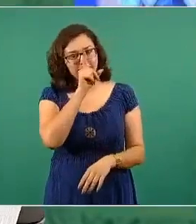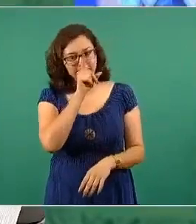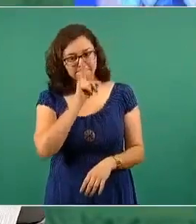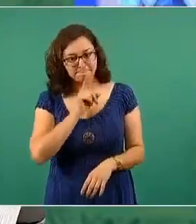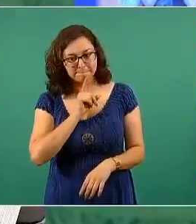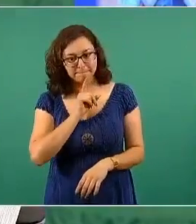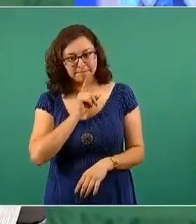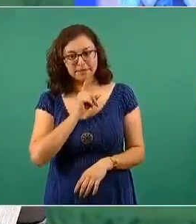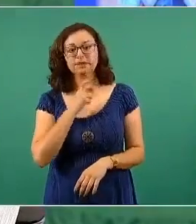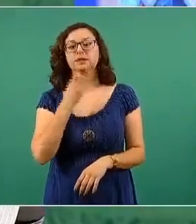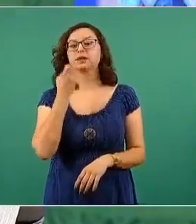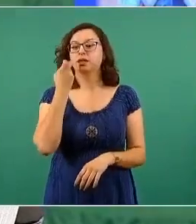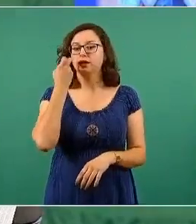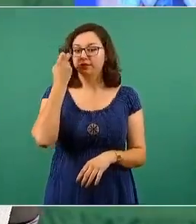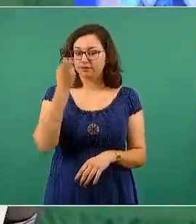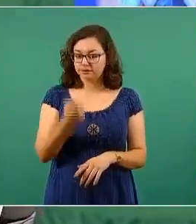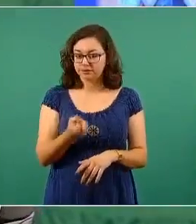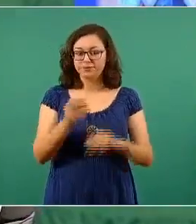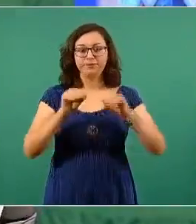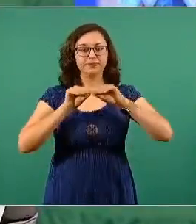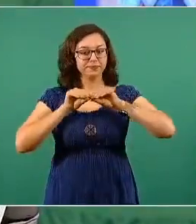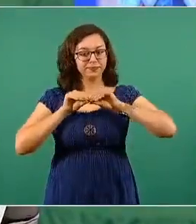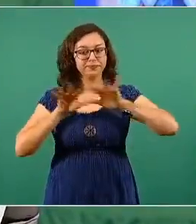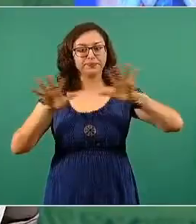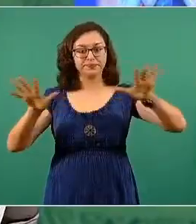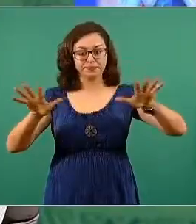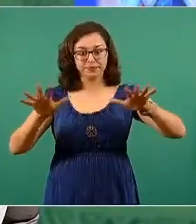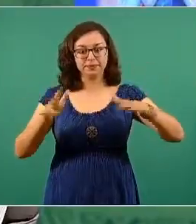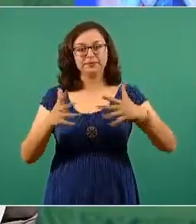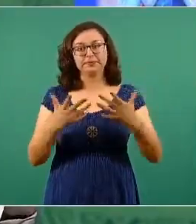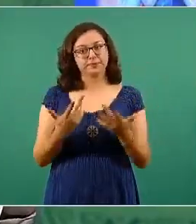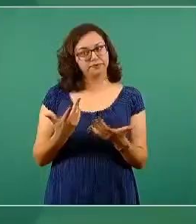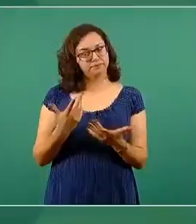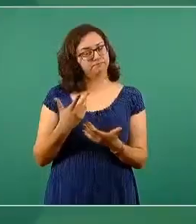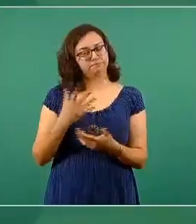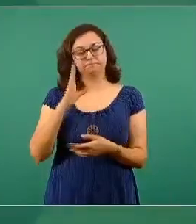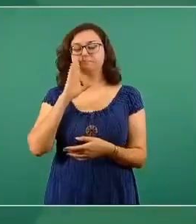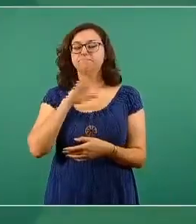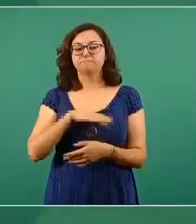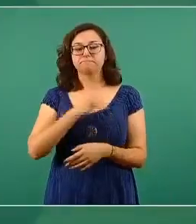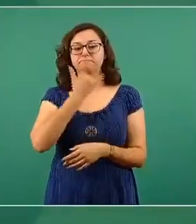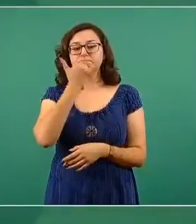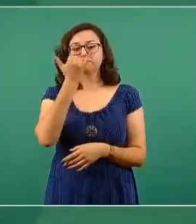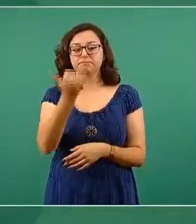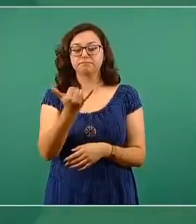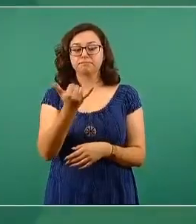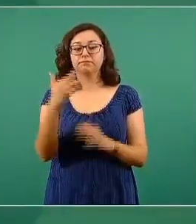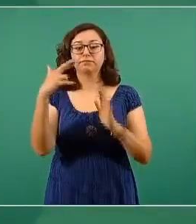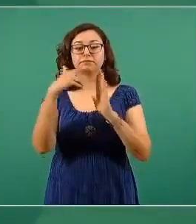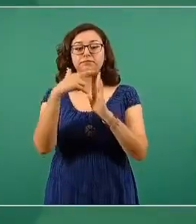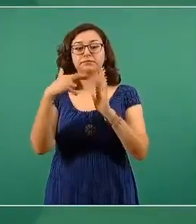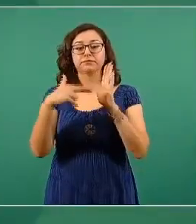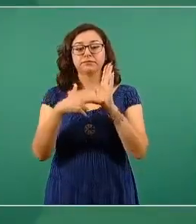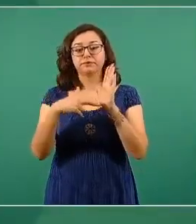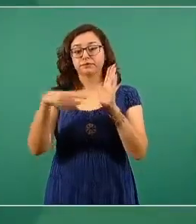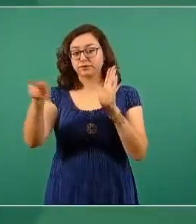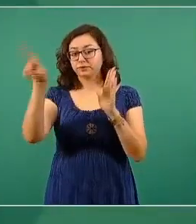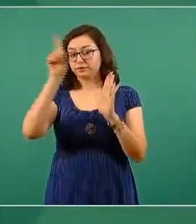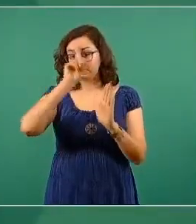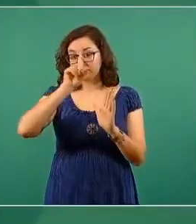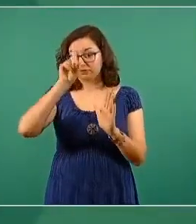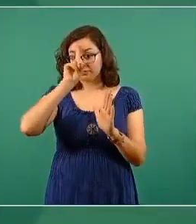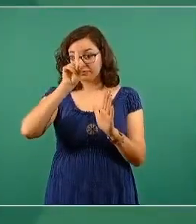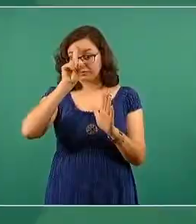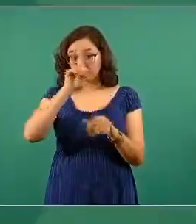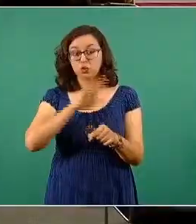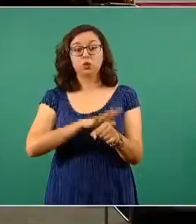de estas actividades y de estas acciones que se están tomando para el día de la elección. Lo que el lineamiento recomienda y está o quiere